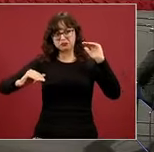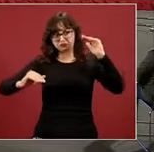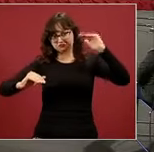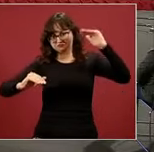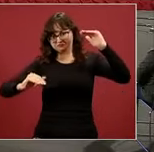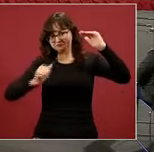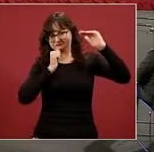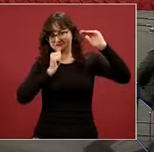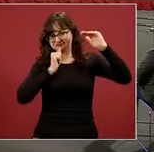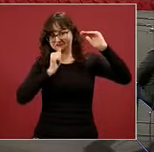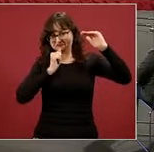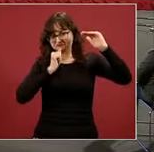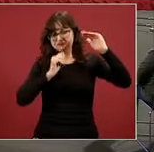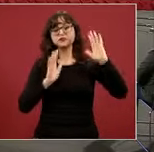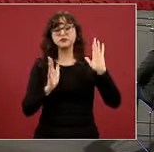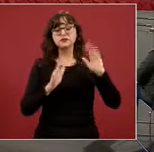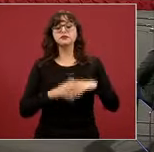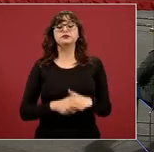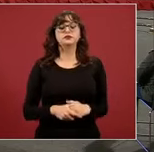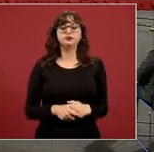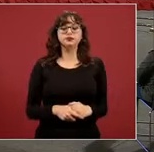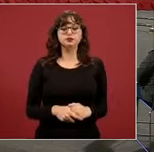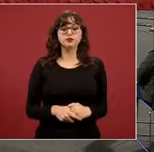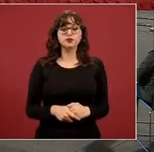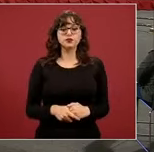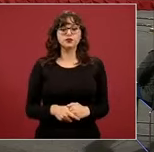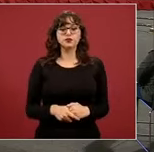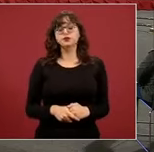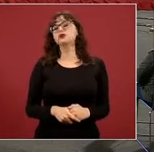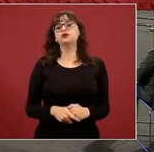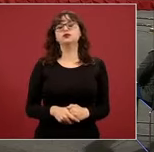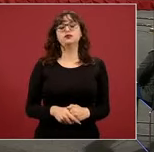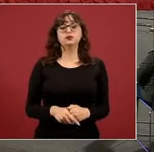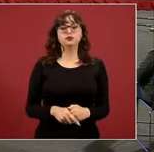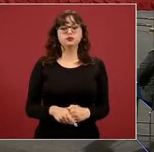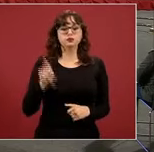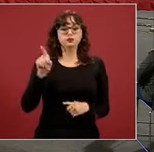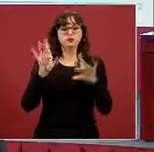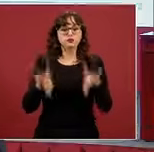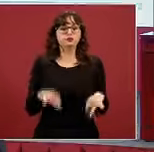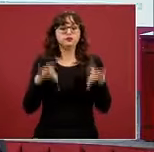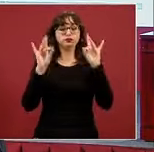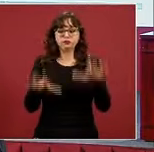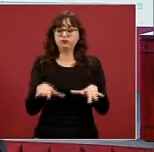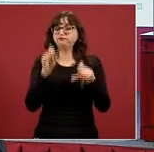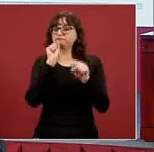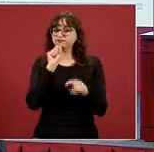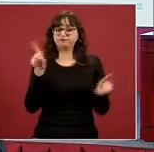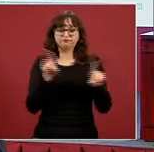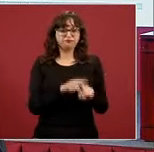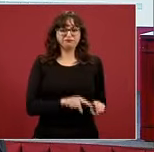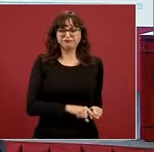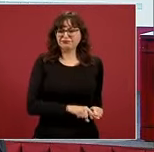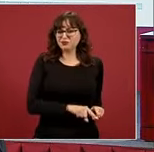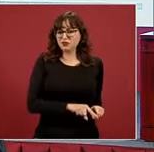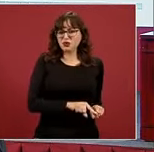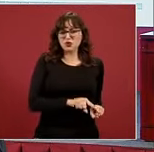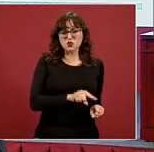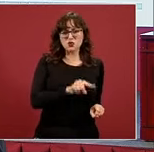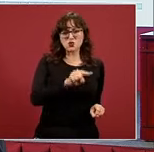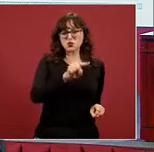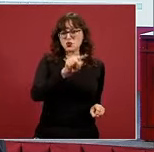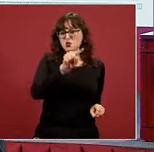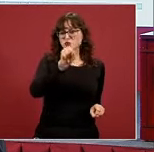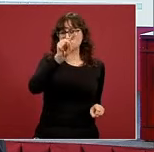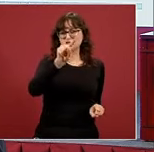brote. La siguiente. En Austria, un patrón muy parecido, misma idea, llegaron a un punto máximo un poco